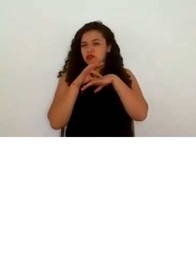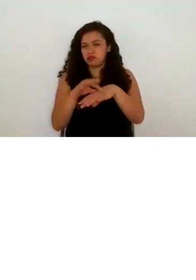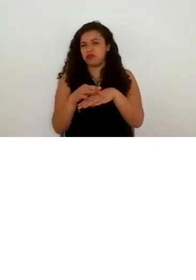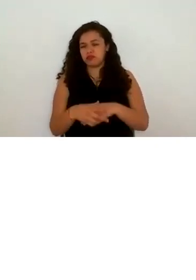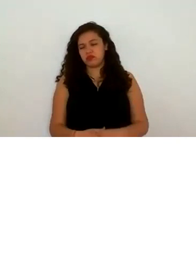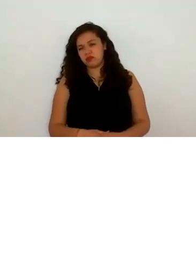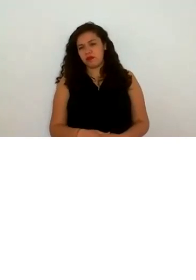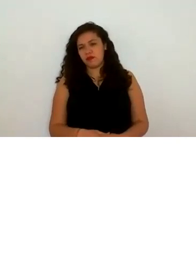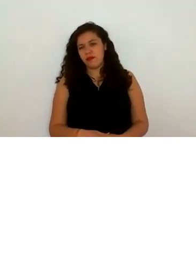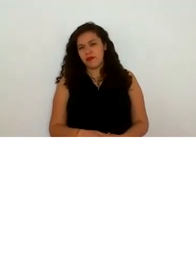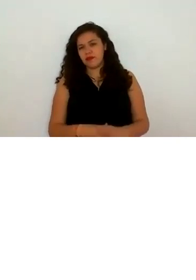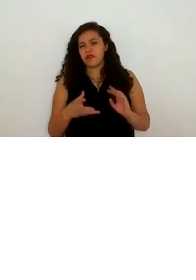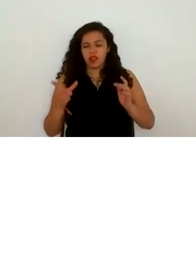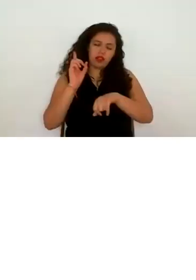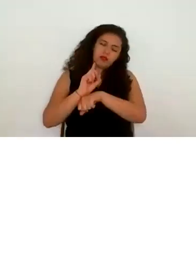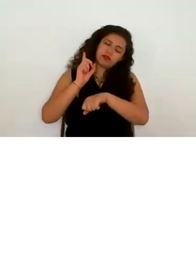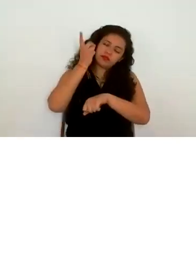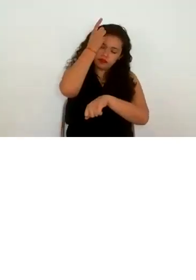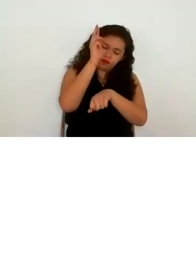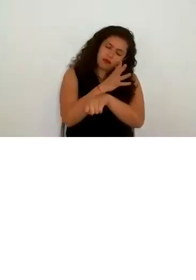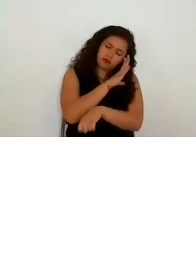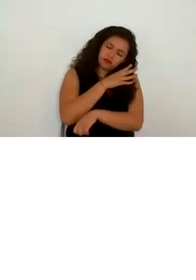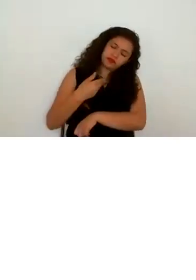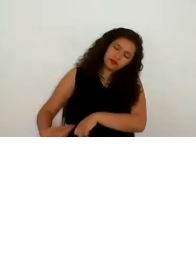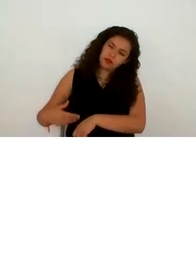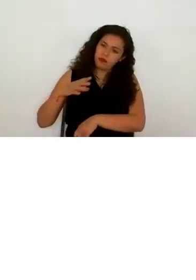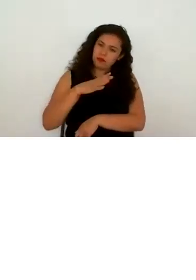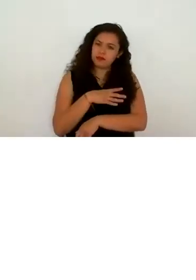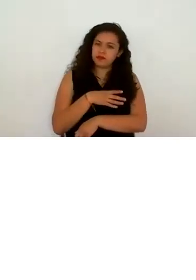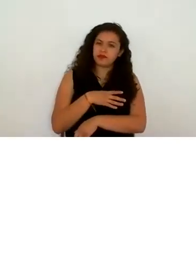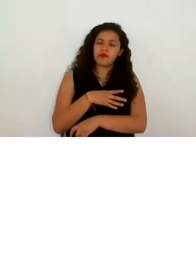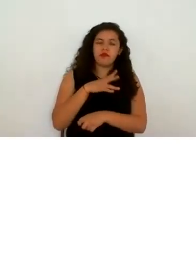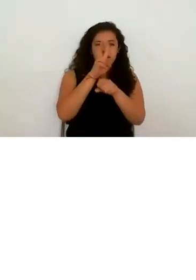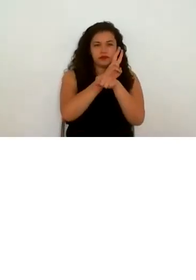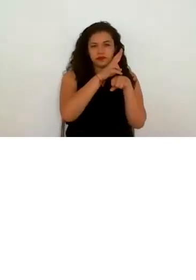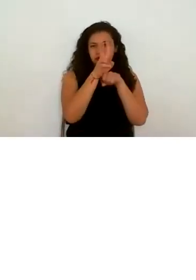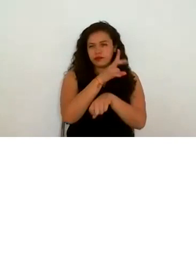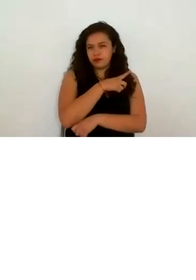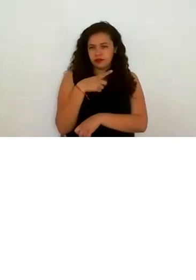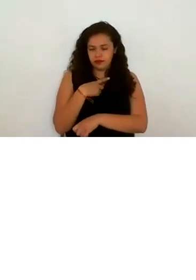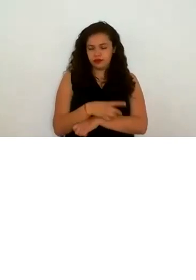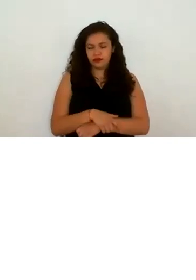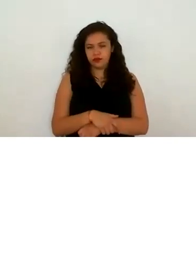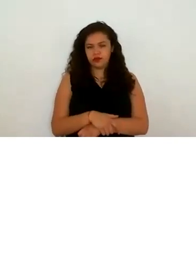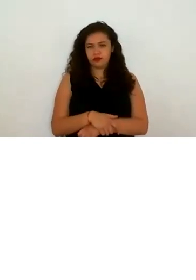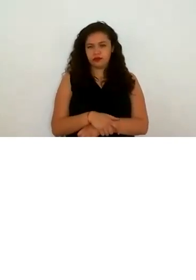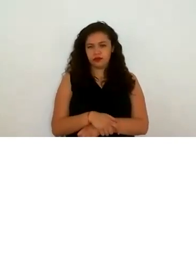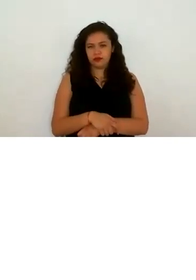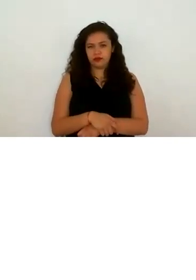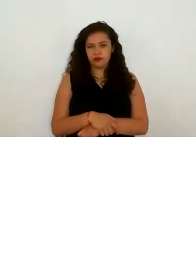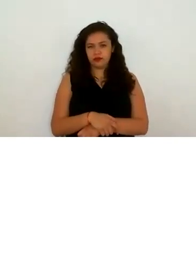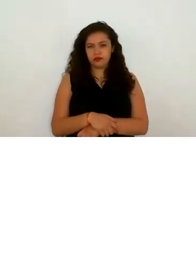el director presidente lleva, y monitorear, ¿no? La producción de los